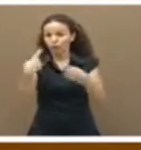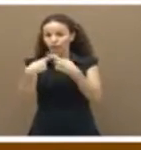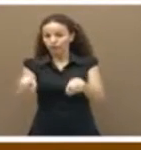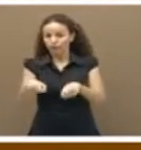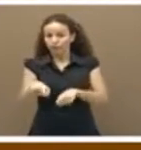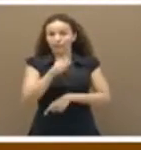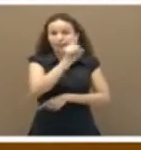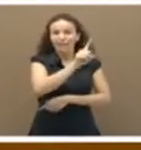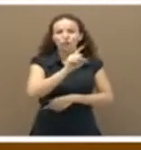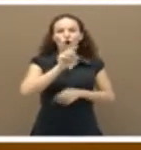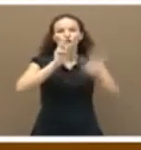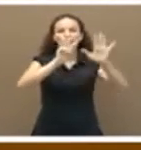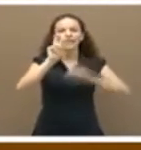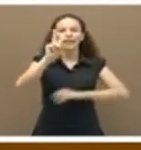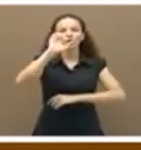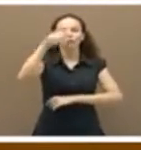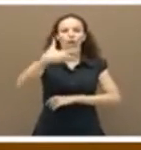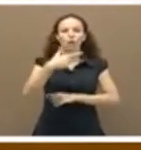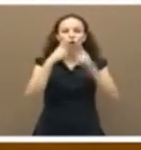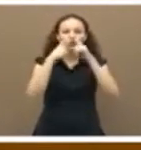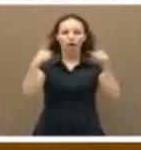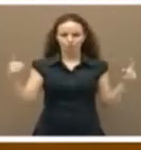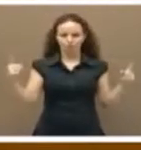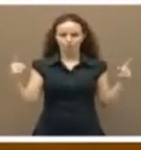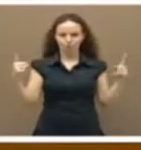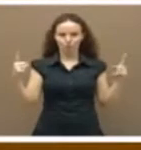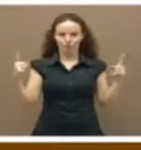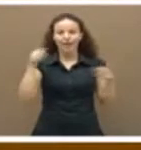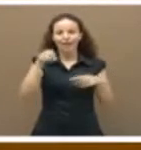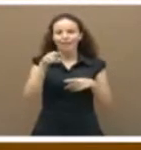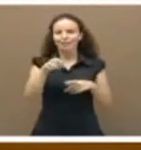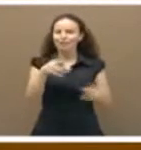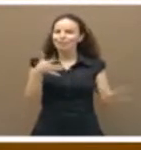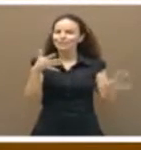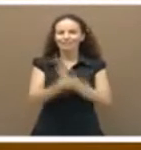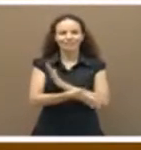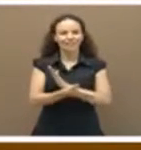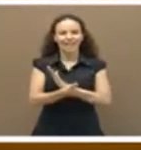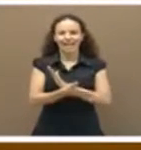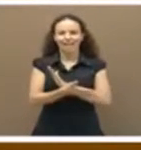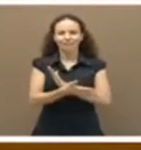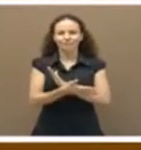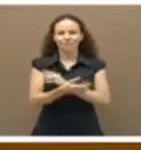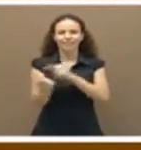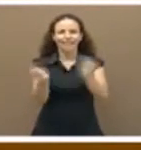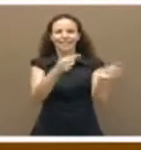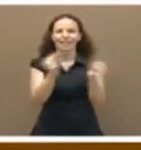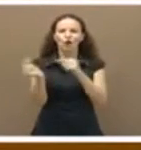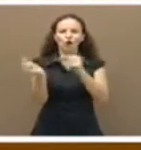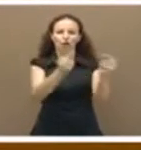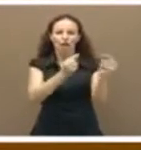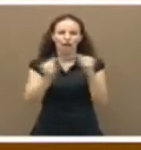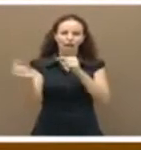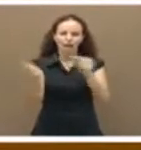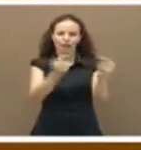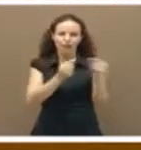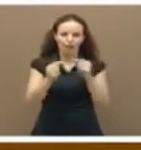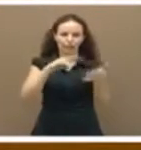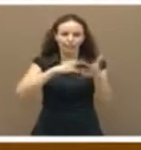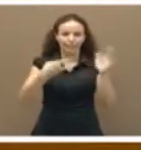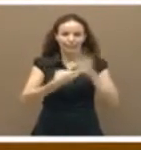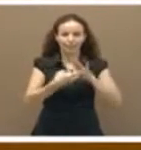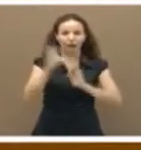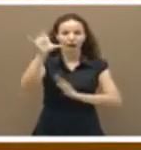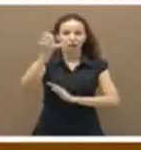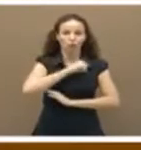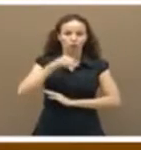982 euros al año. Esto nos sitúa ante un escenario de negociación del nuevo sistema de financiación autonómica que nos debe permitir